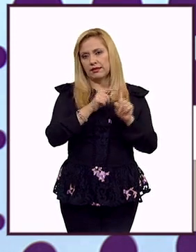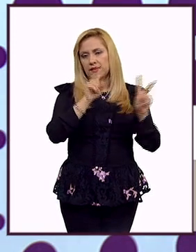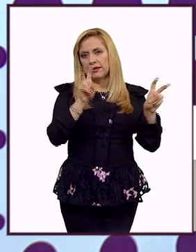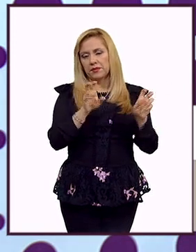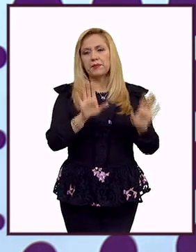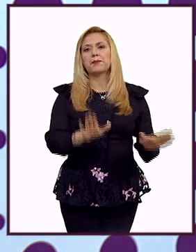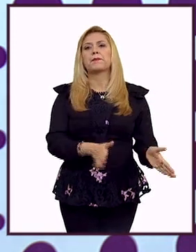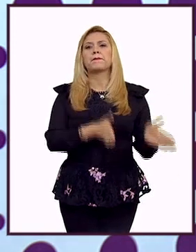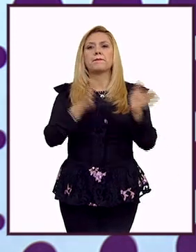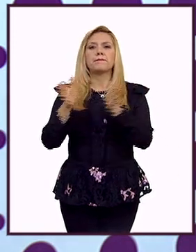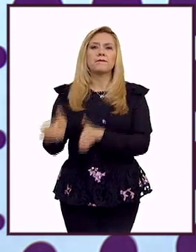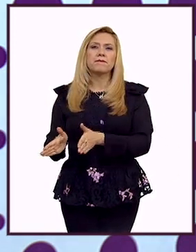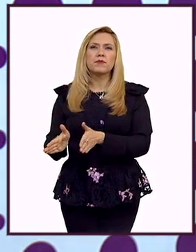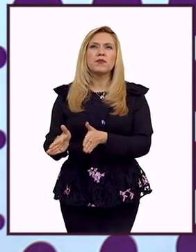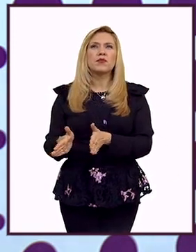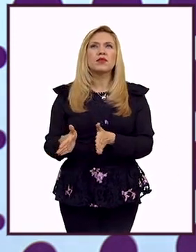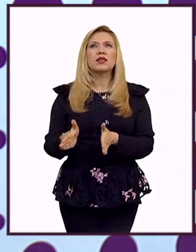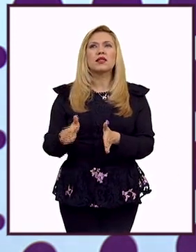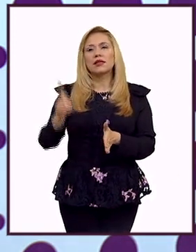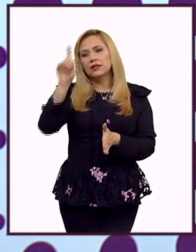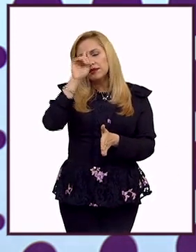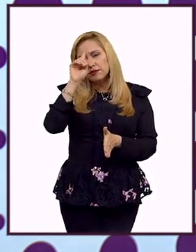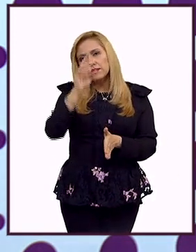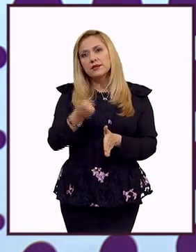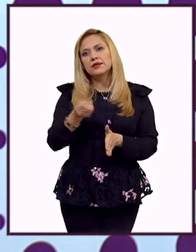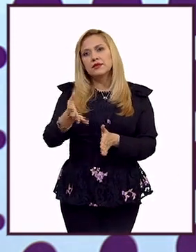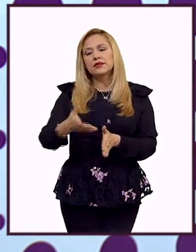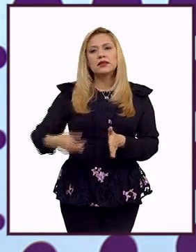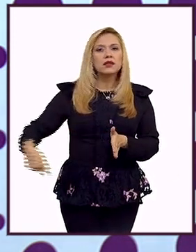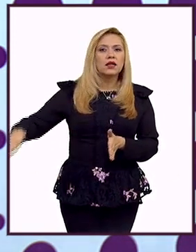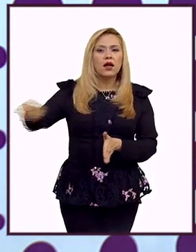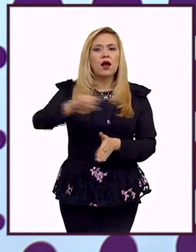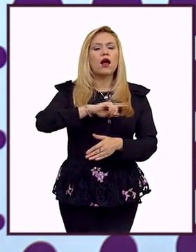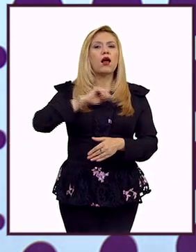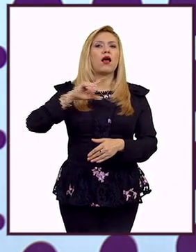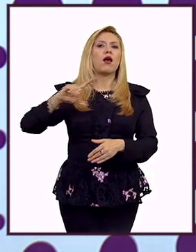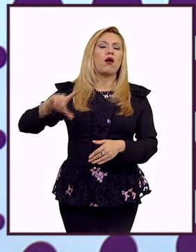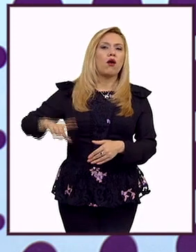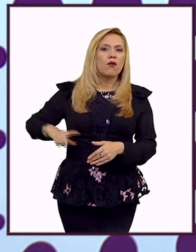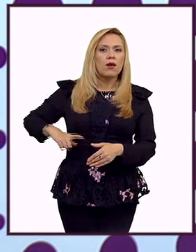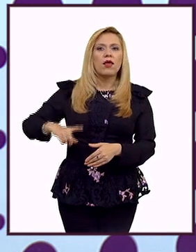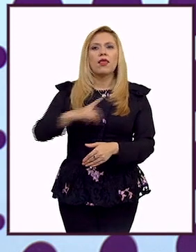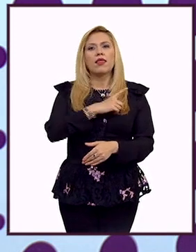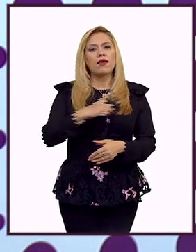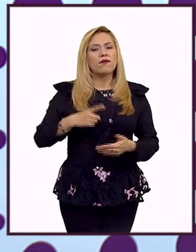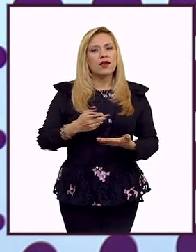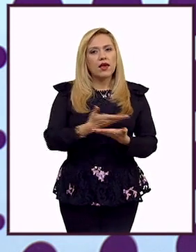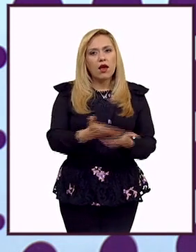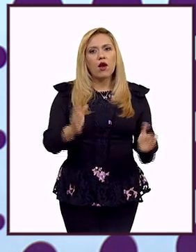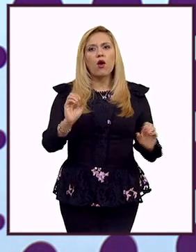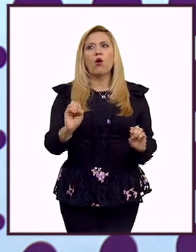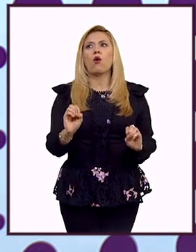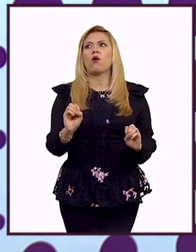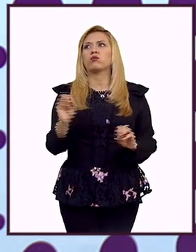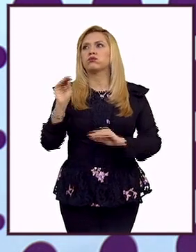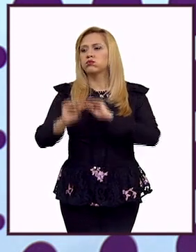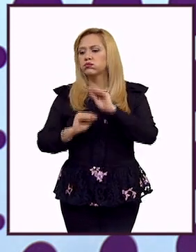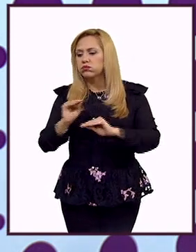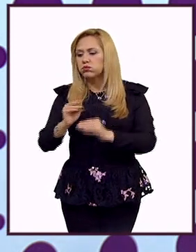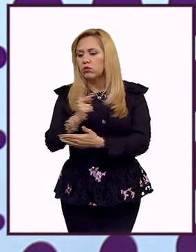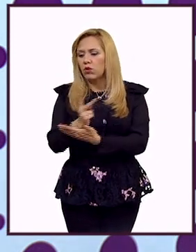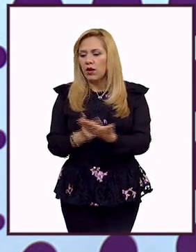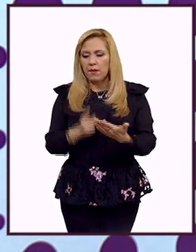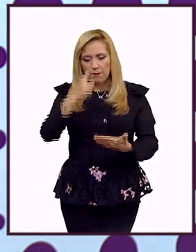otro lado, se recomienda pues, que los estados tienen que garantizar o buscar o diseñar políticas que promuevan que